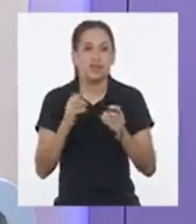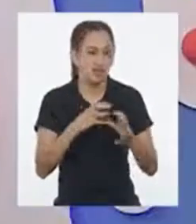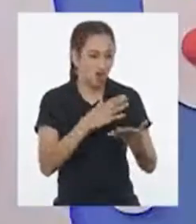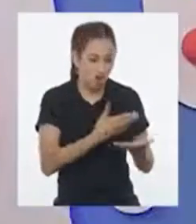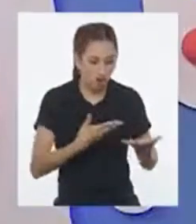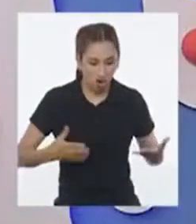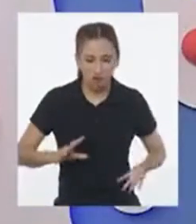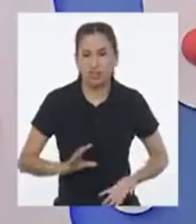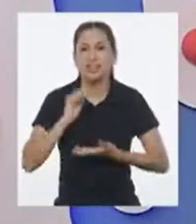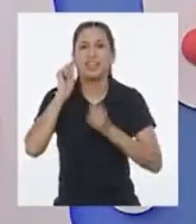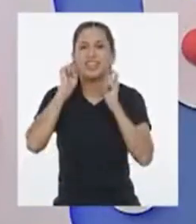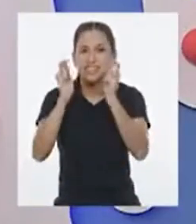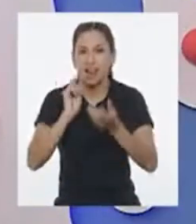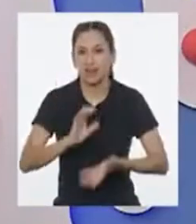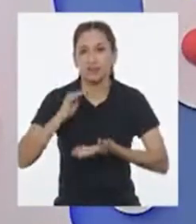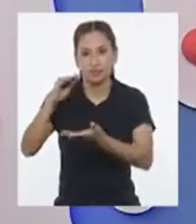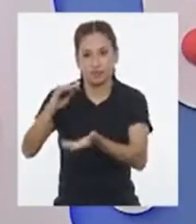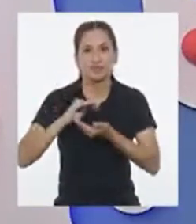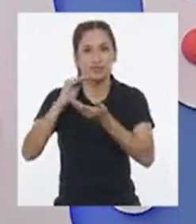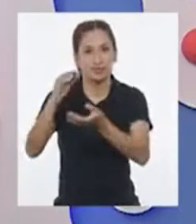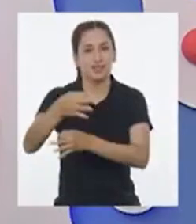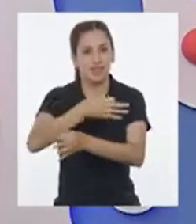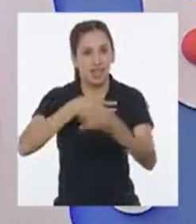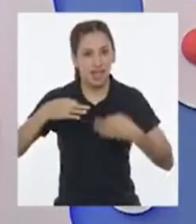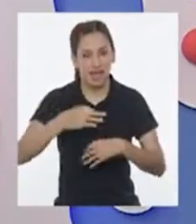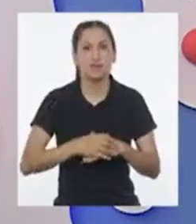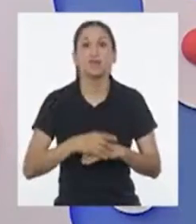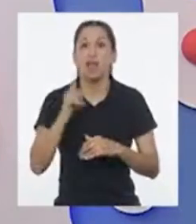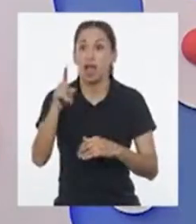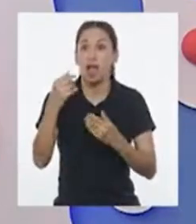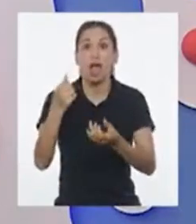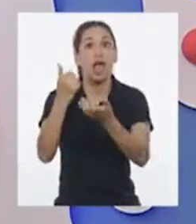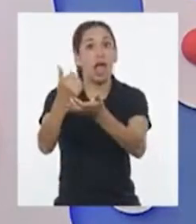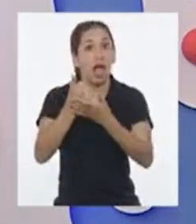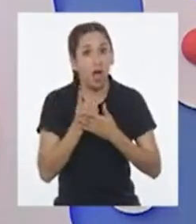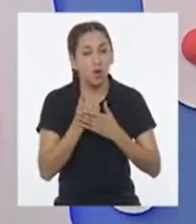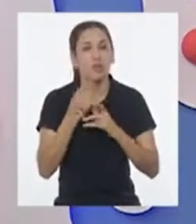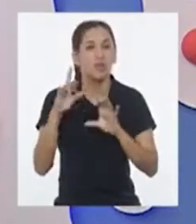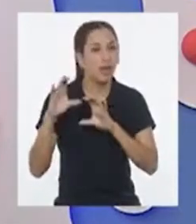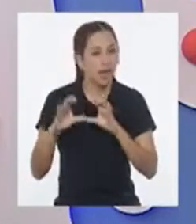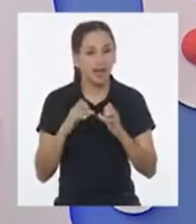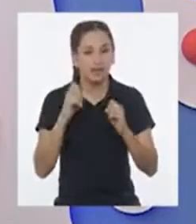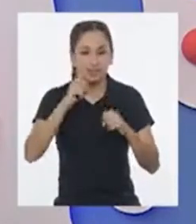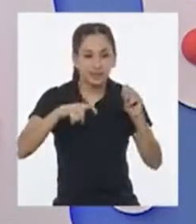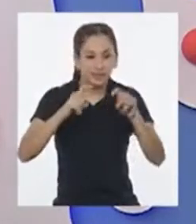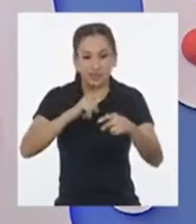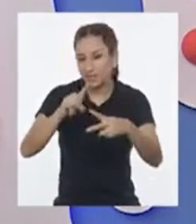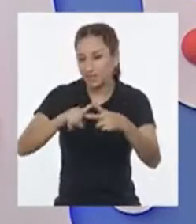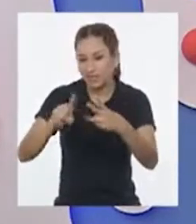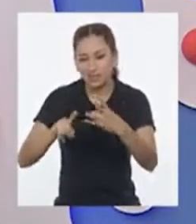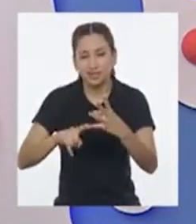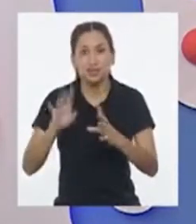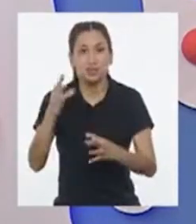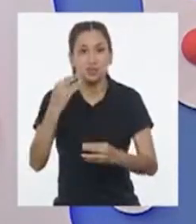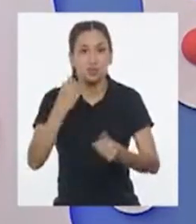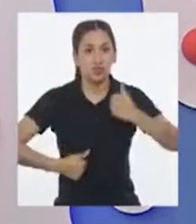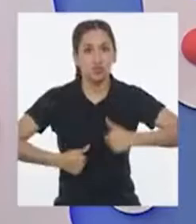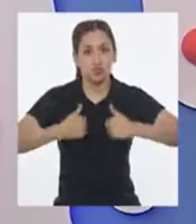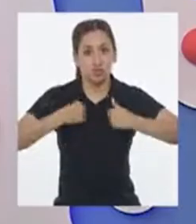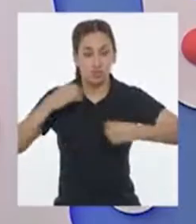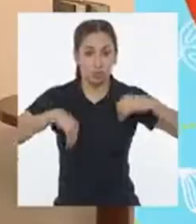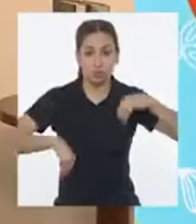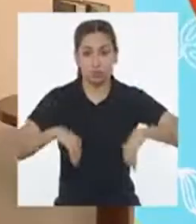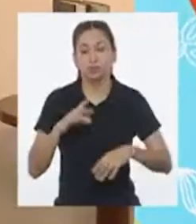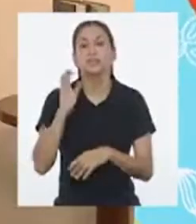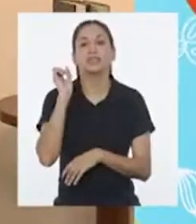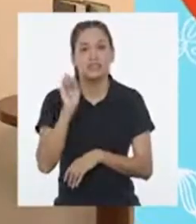importante, porque así, las familias podían recibir ayuda para desarrollar las actividades necesarias para su